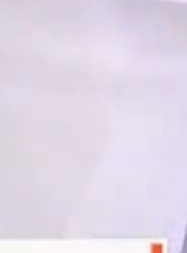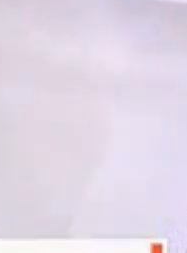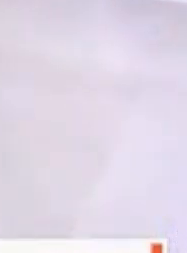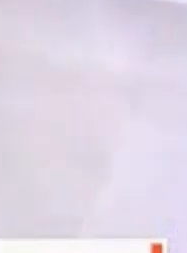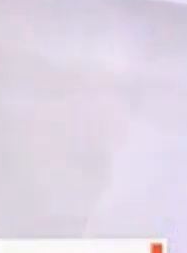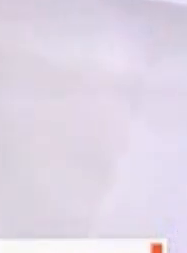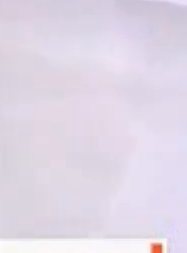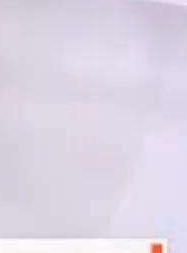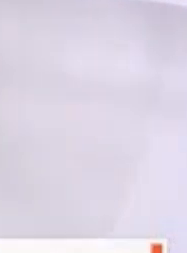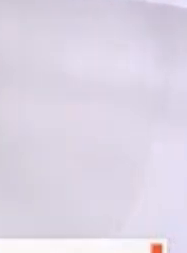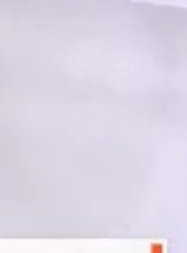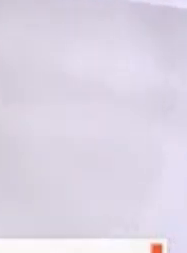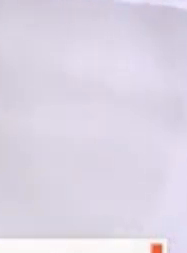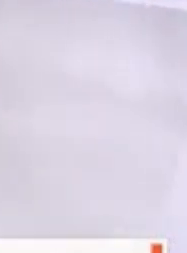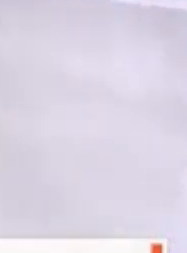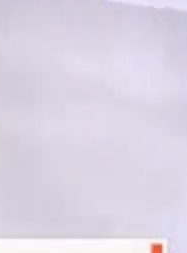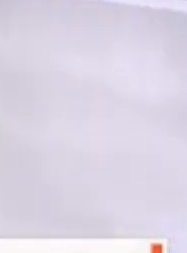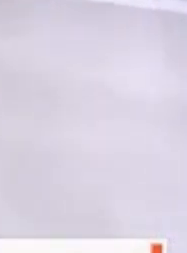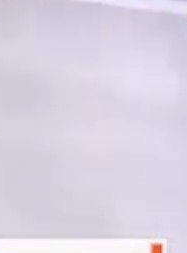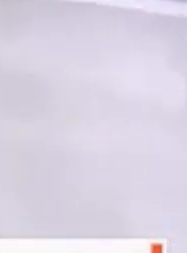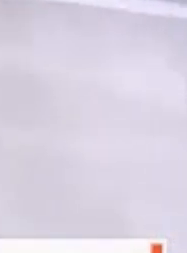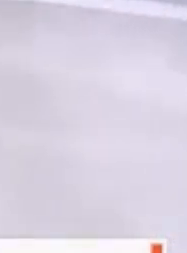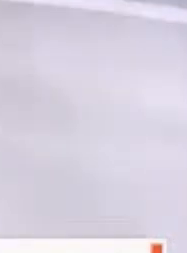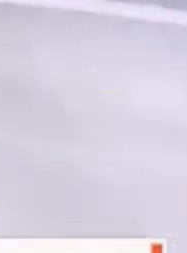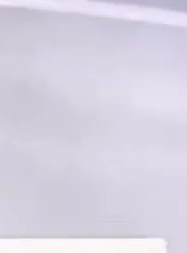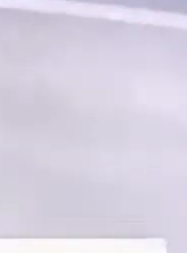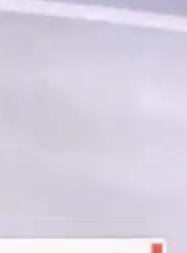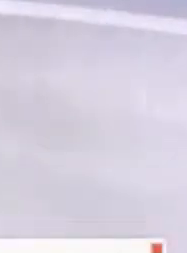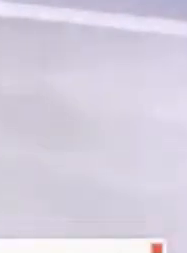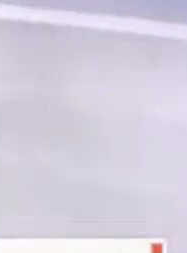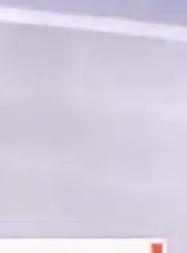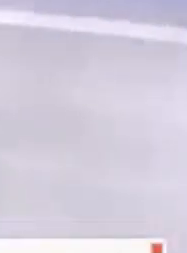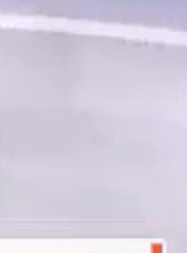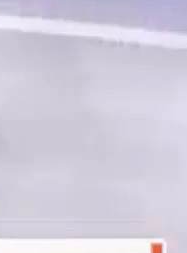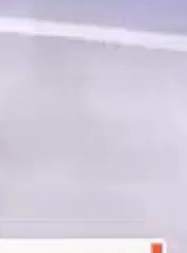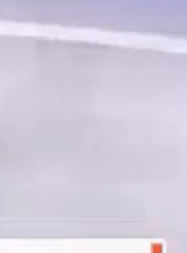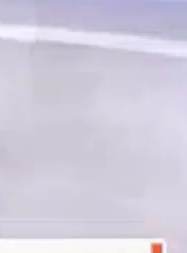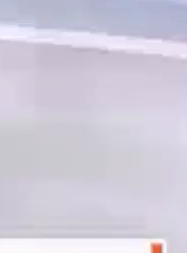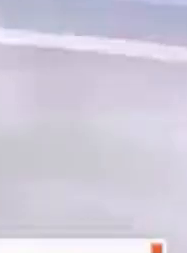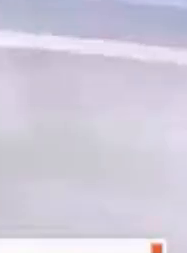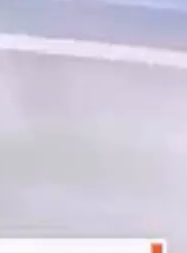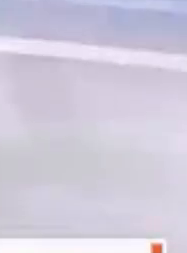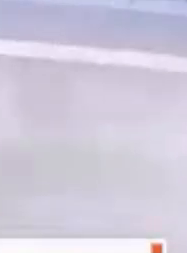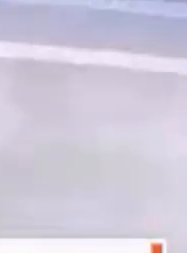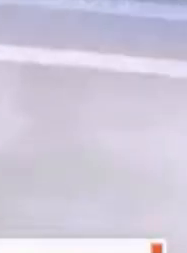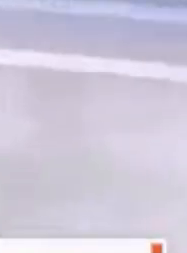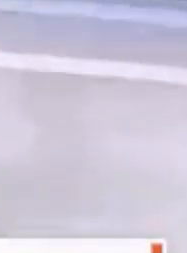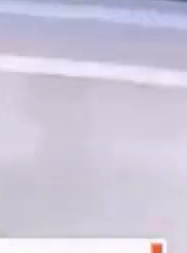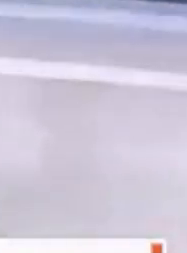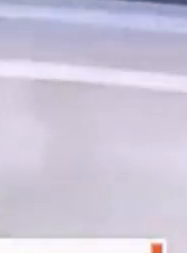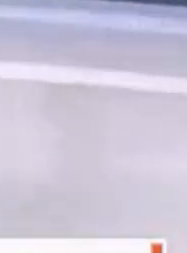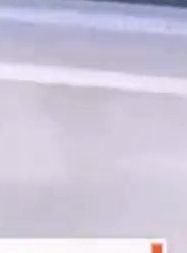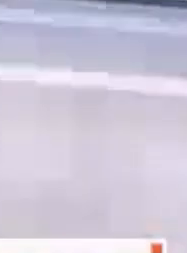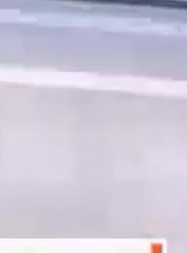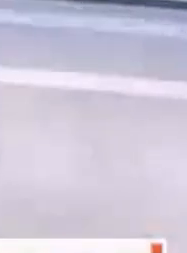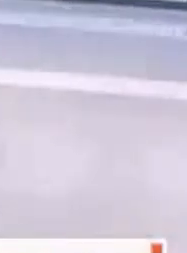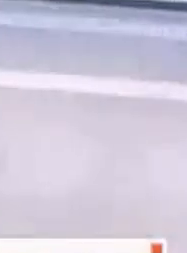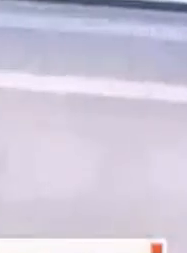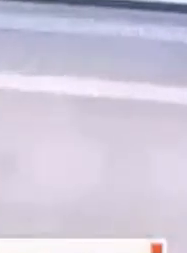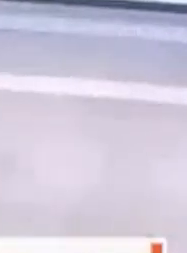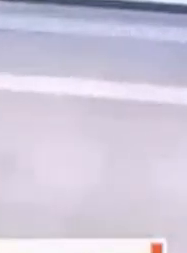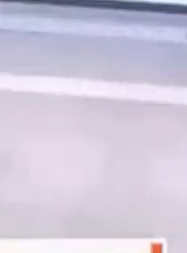Bueno, evidentemente que hay muchísimas preguntas. Eso es solo marcar la jornada de hoy, pero quedan todavía 9 días que vamos a ir conociendo. Nos